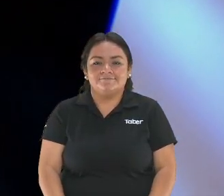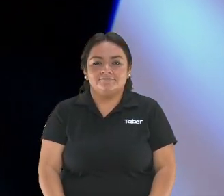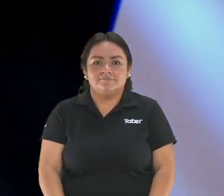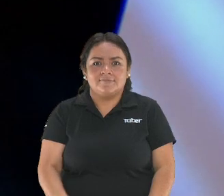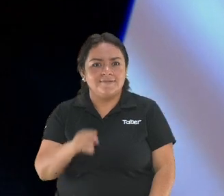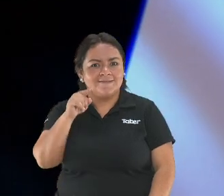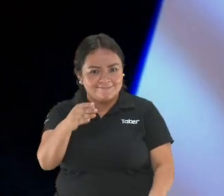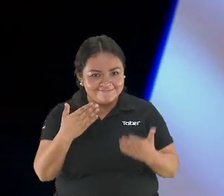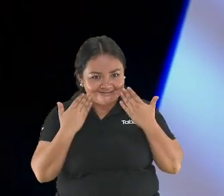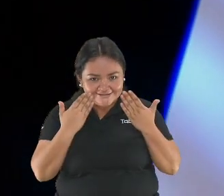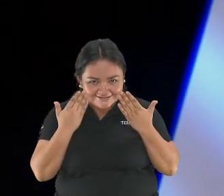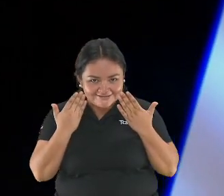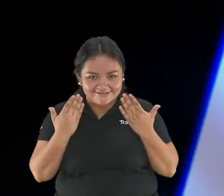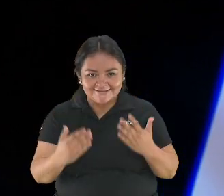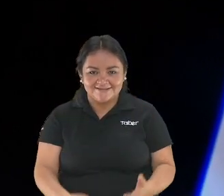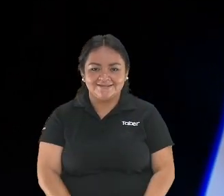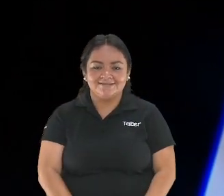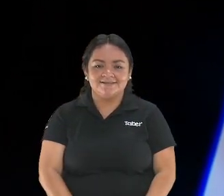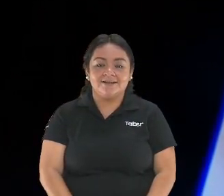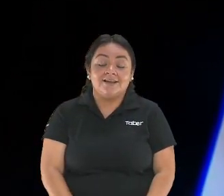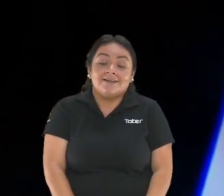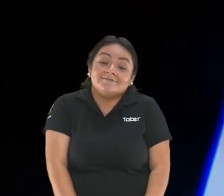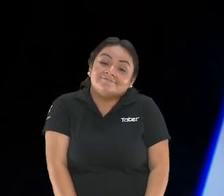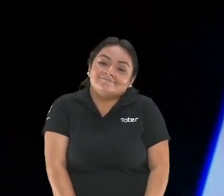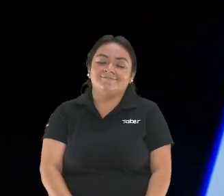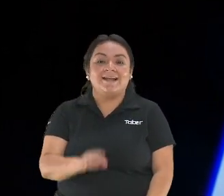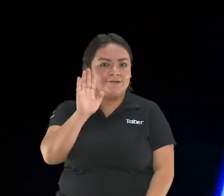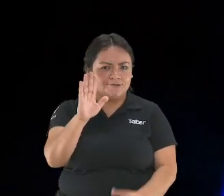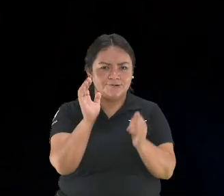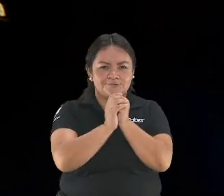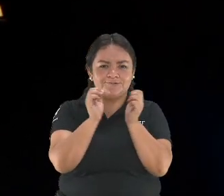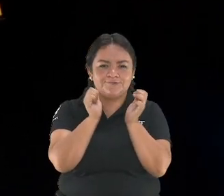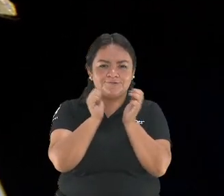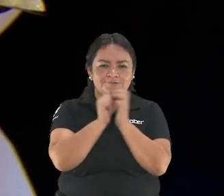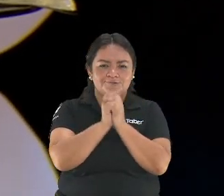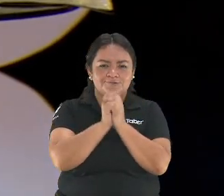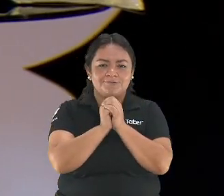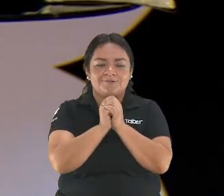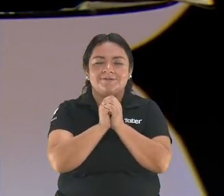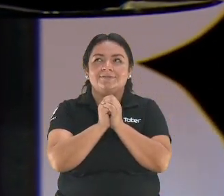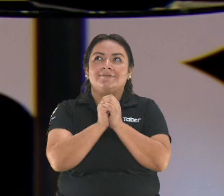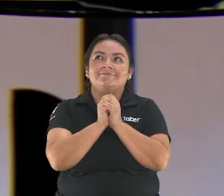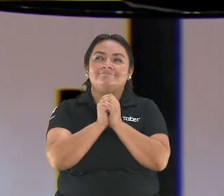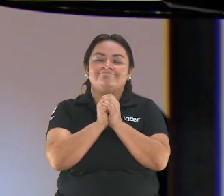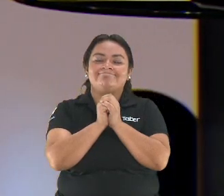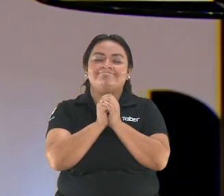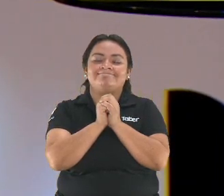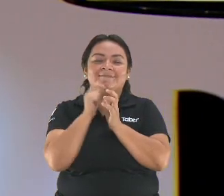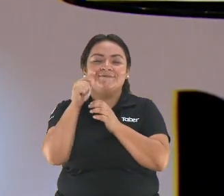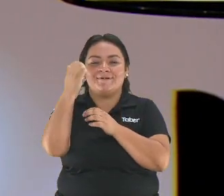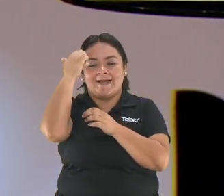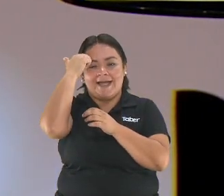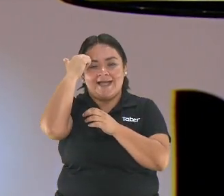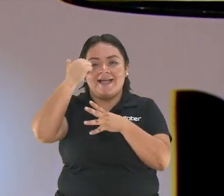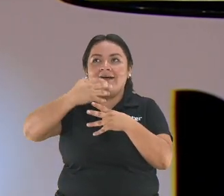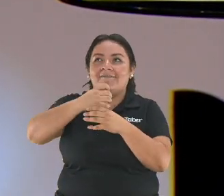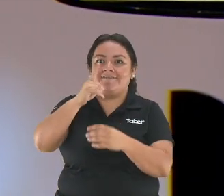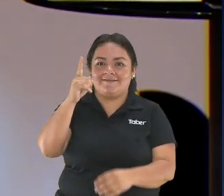gloria t porque en ese problema te hace depender más de dios